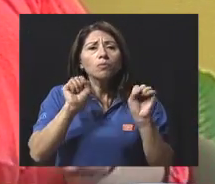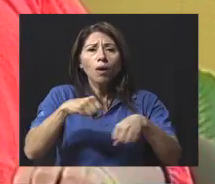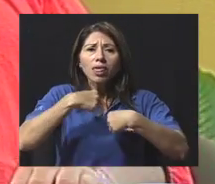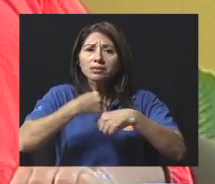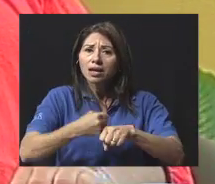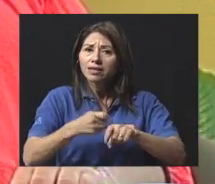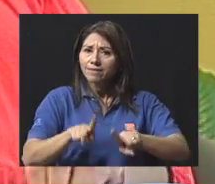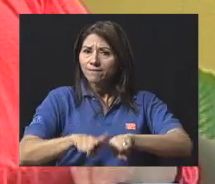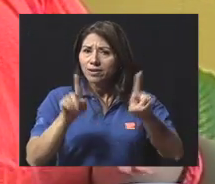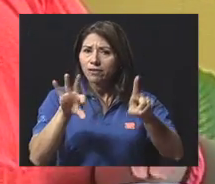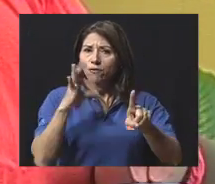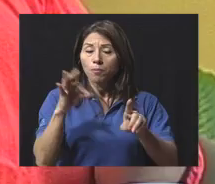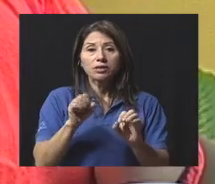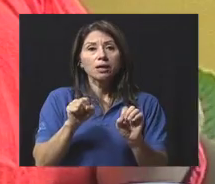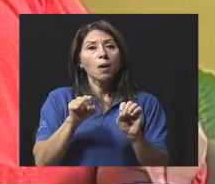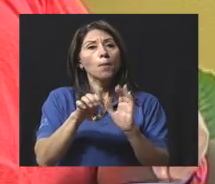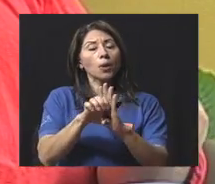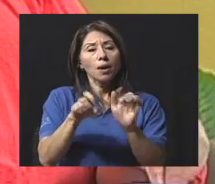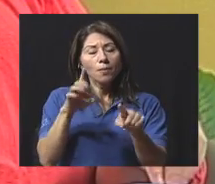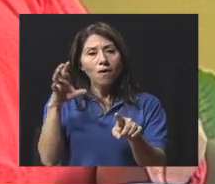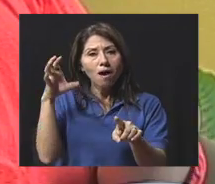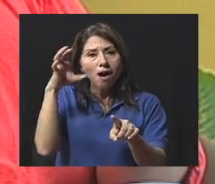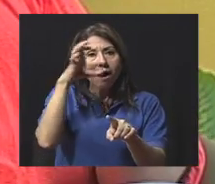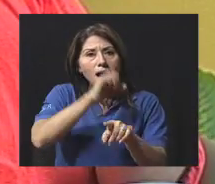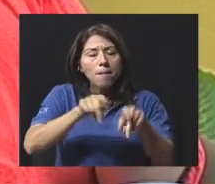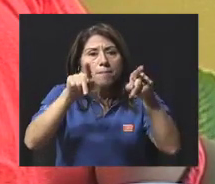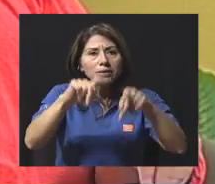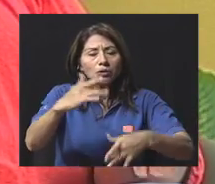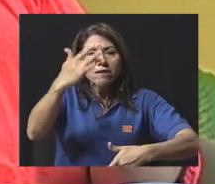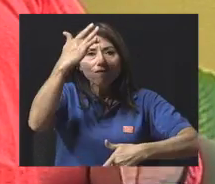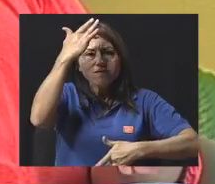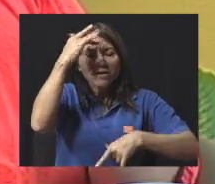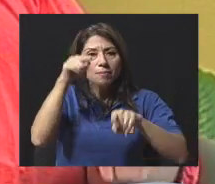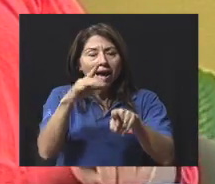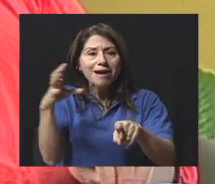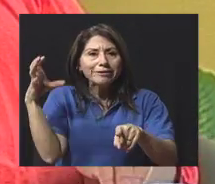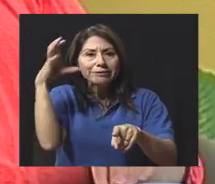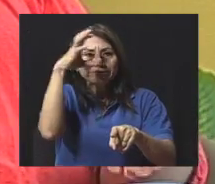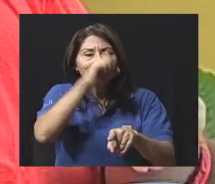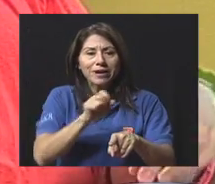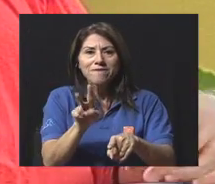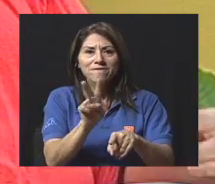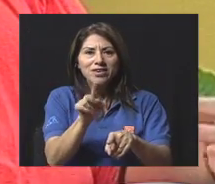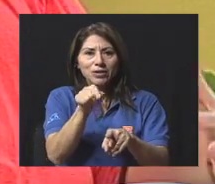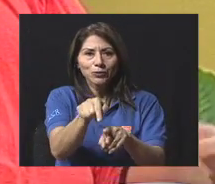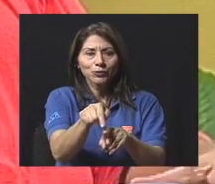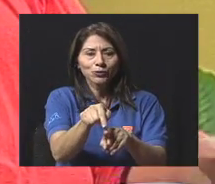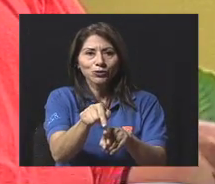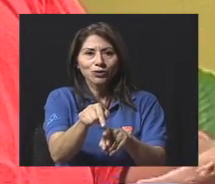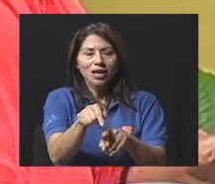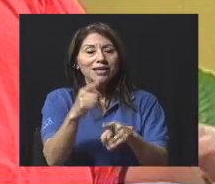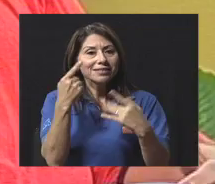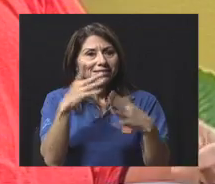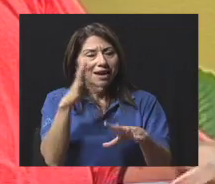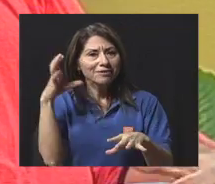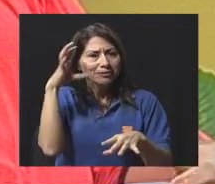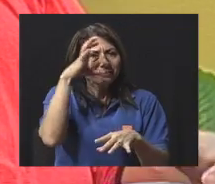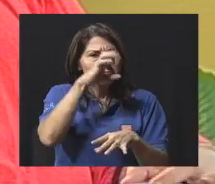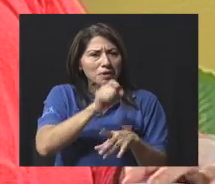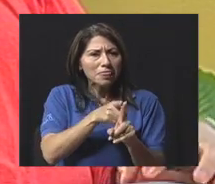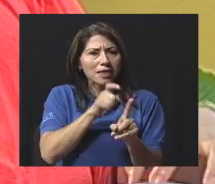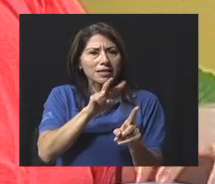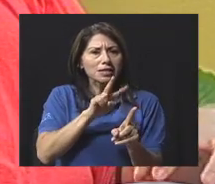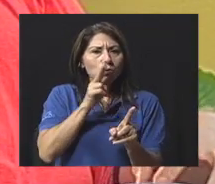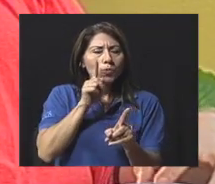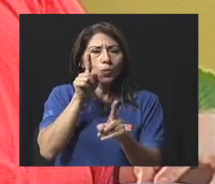virus directamente si se pesca el paciente lo suficientemente temprano ya sea del segundo al quinto día